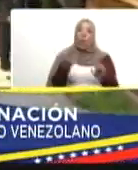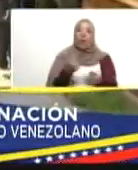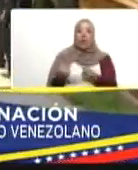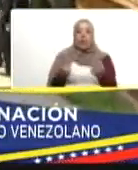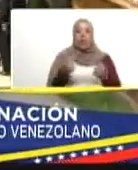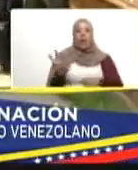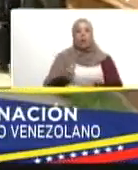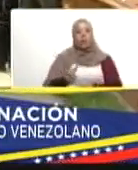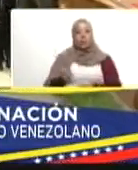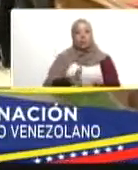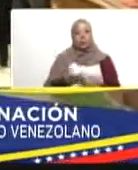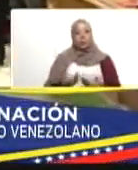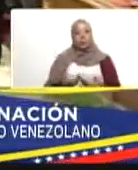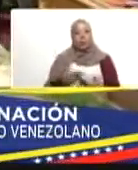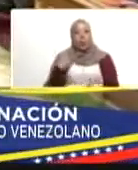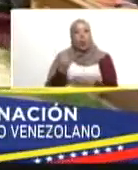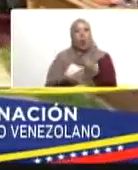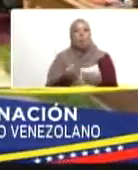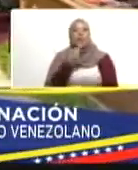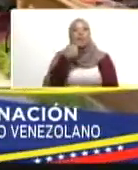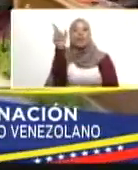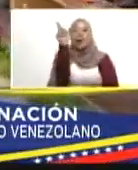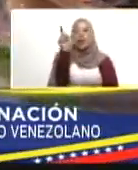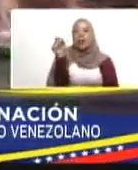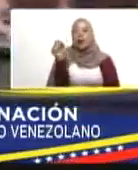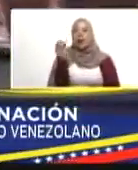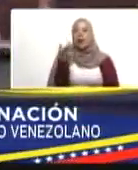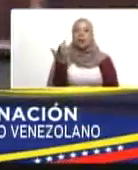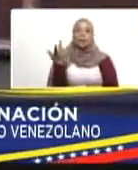Ah Cómo se dice en italiano